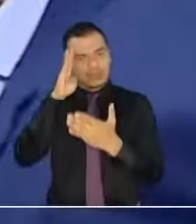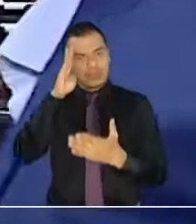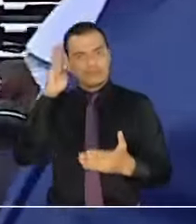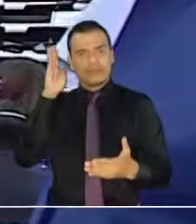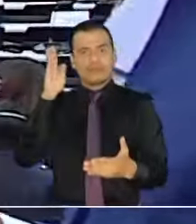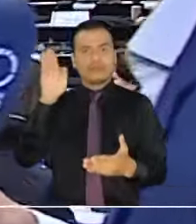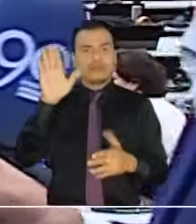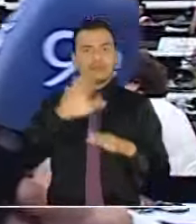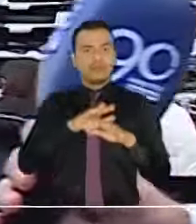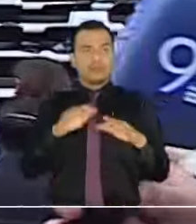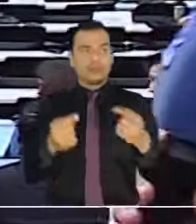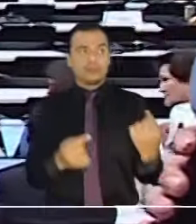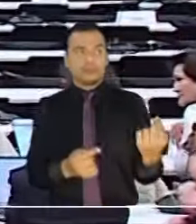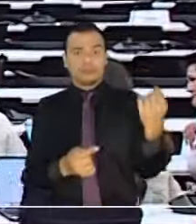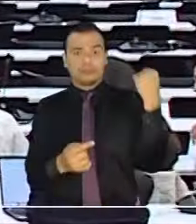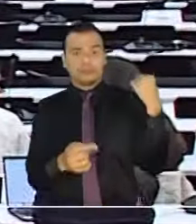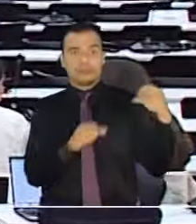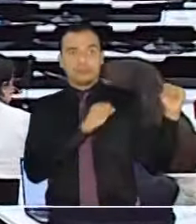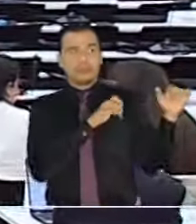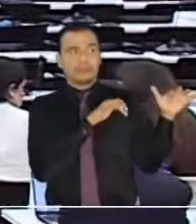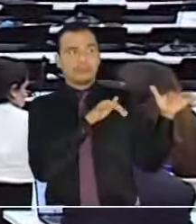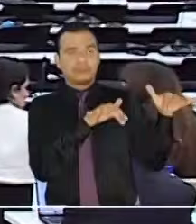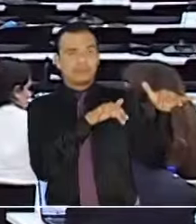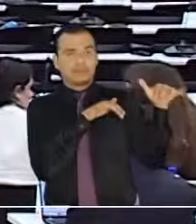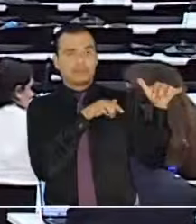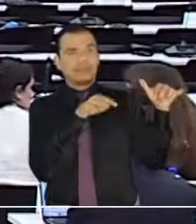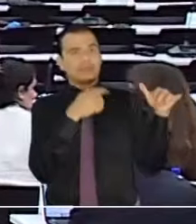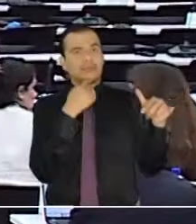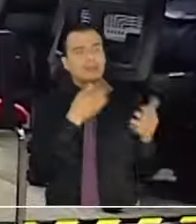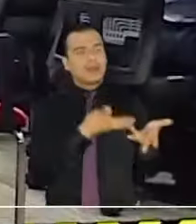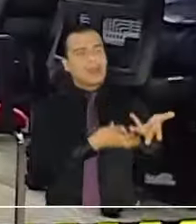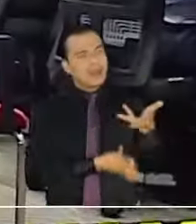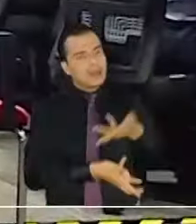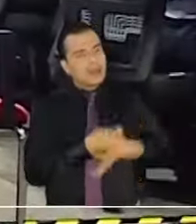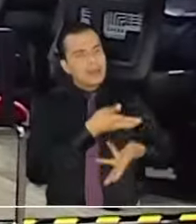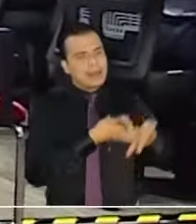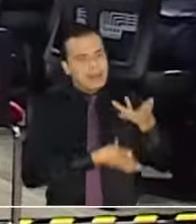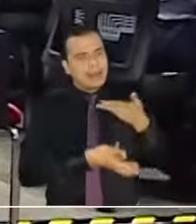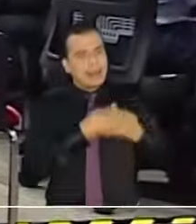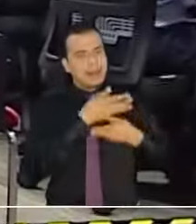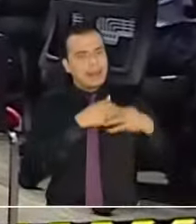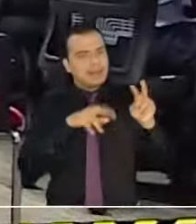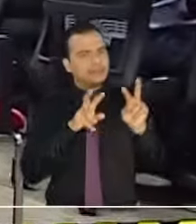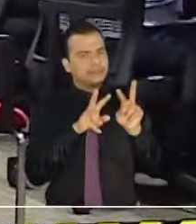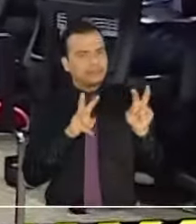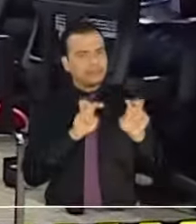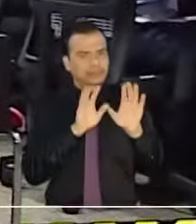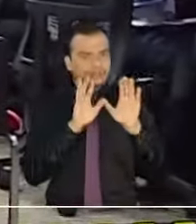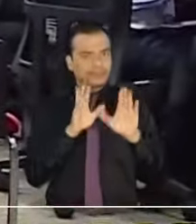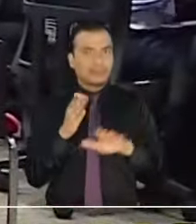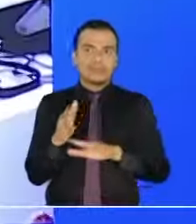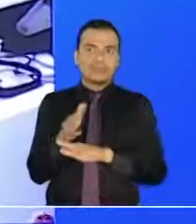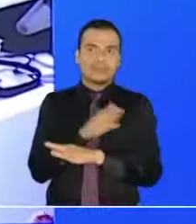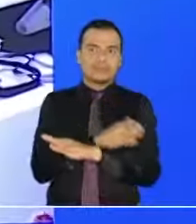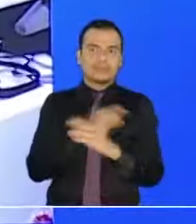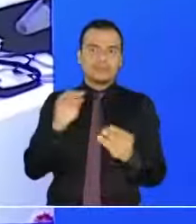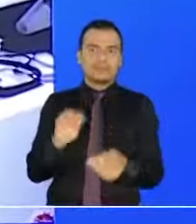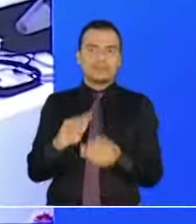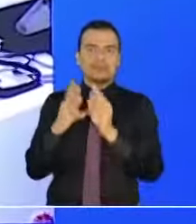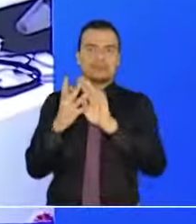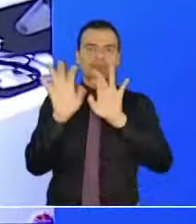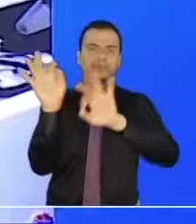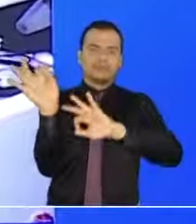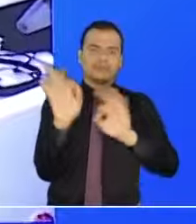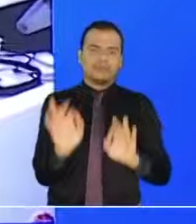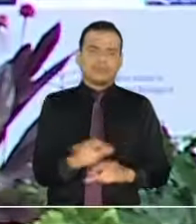viendo, avanza esta conversación previa de cara a la COP16. Justamente hablamos con los encargados de poner a